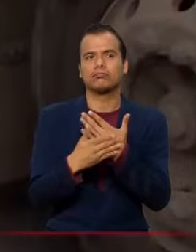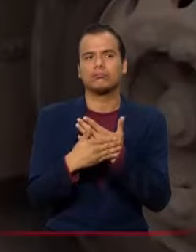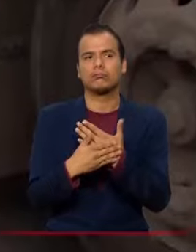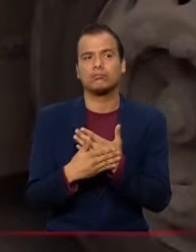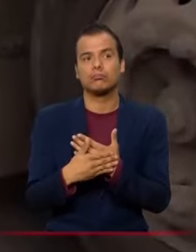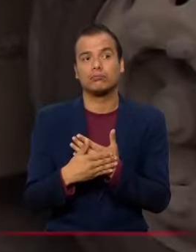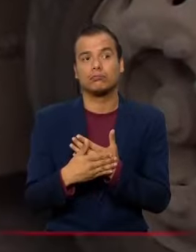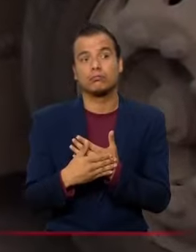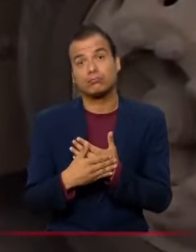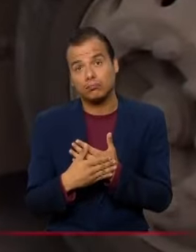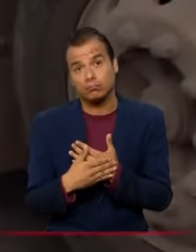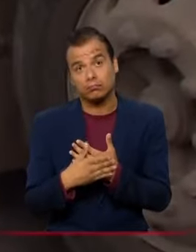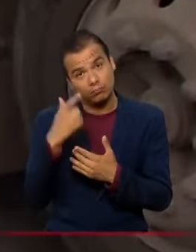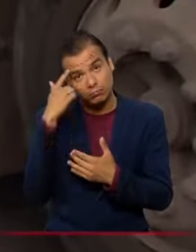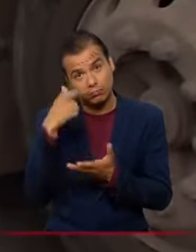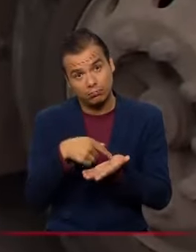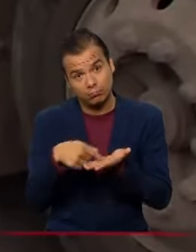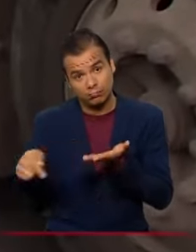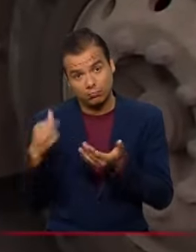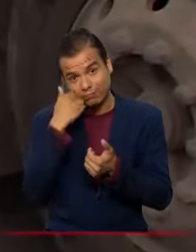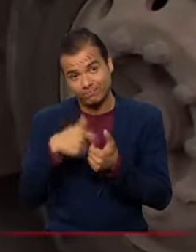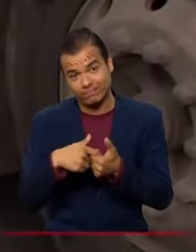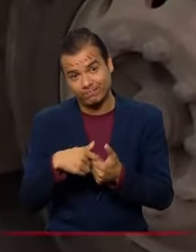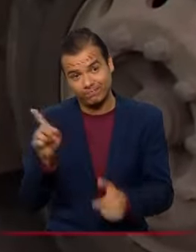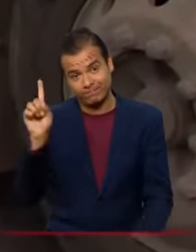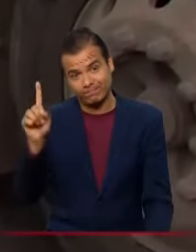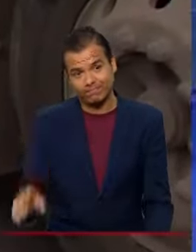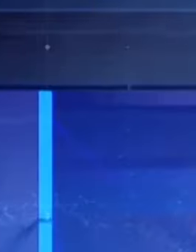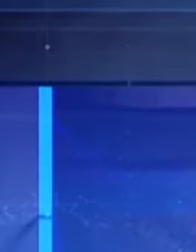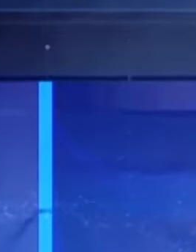está pensando en el tema del combustible a gasolina.